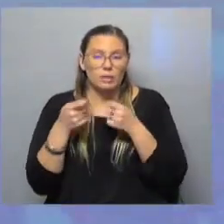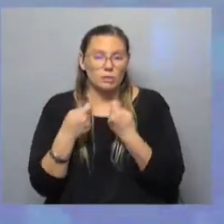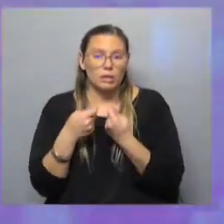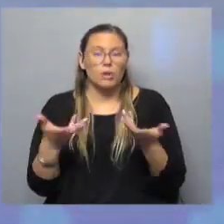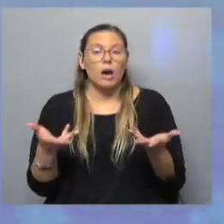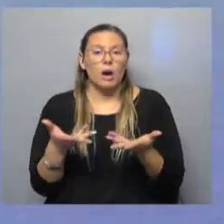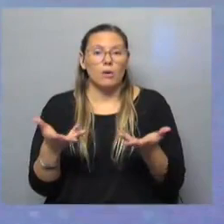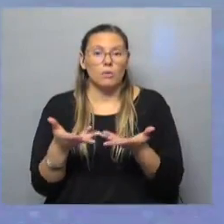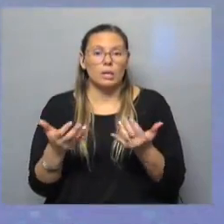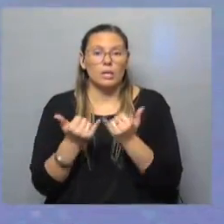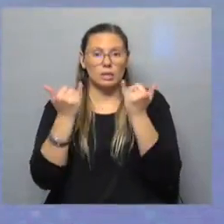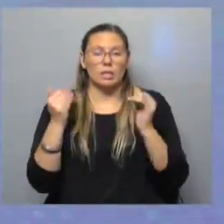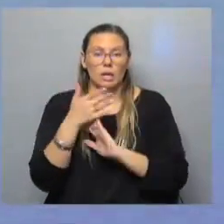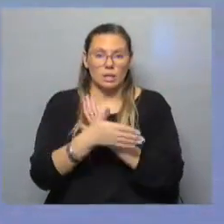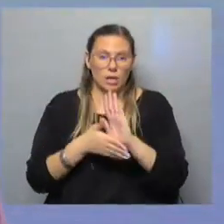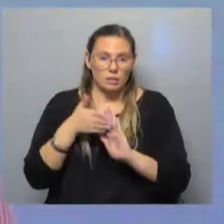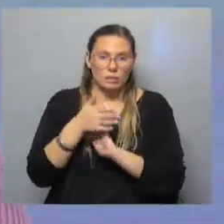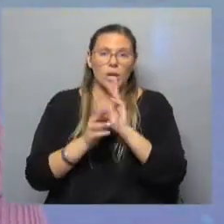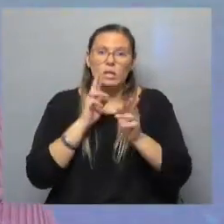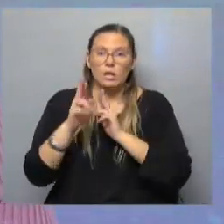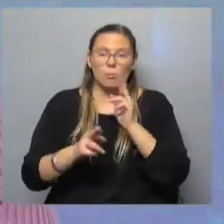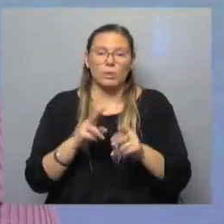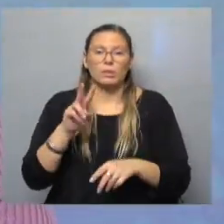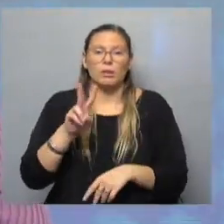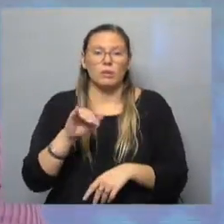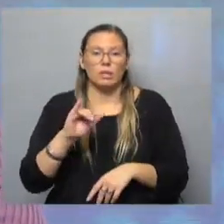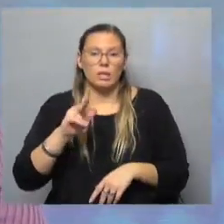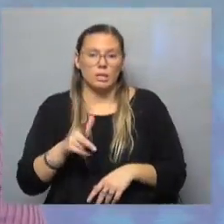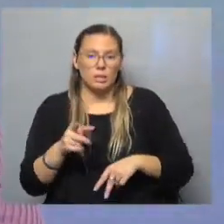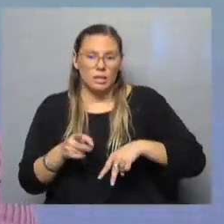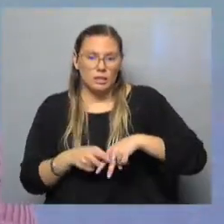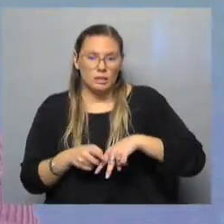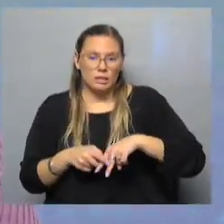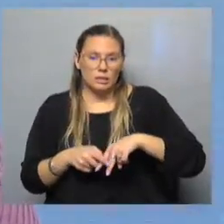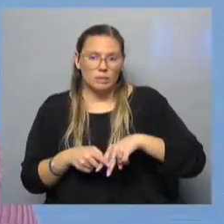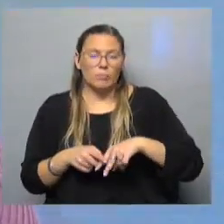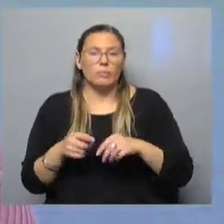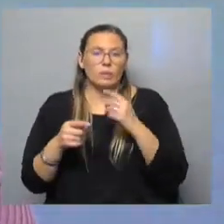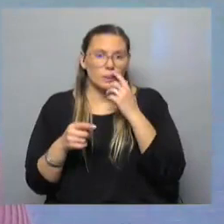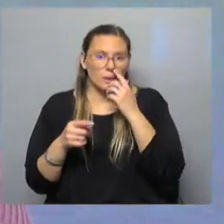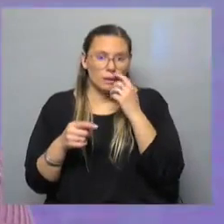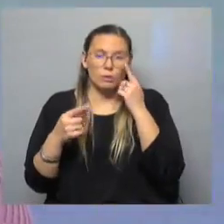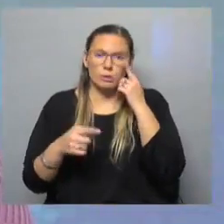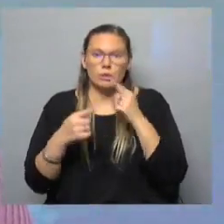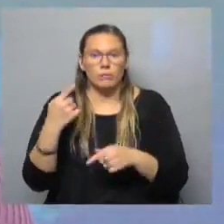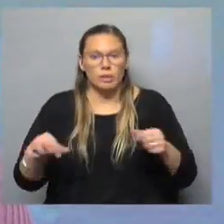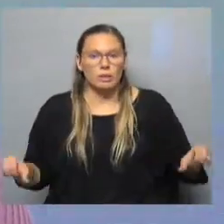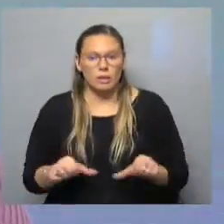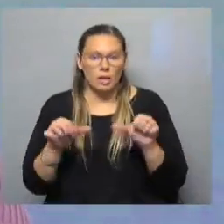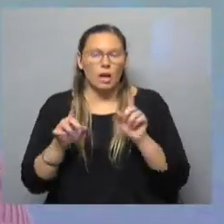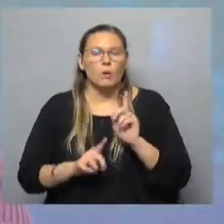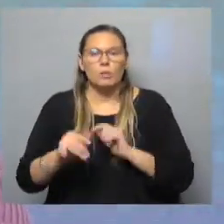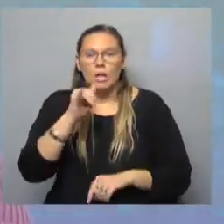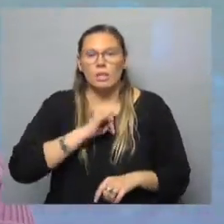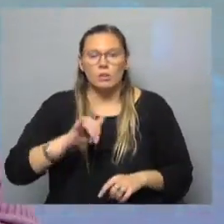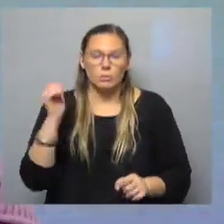hoy, Día Nacional de Respuesta al VIH-Sida. Con varias actividades, algunas denuncias por parte